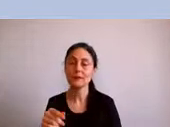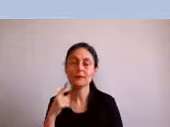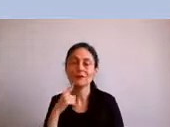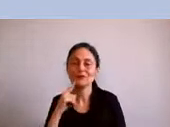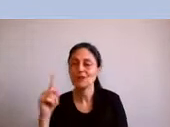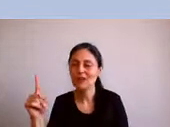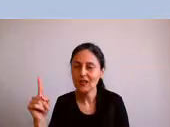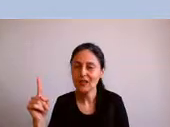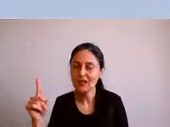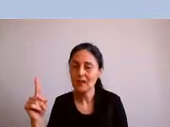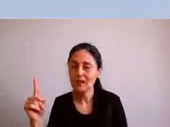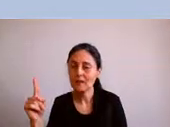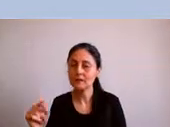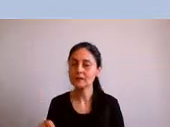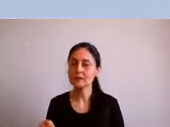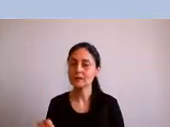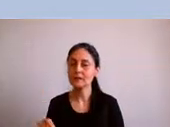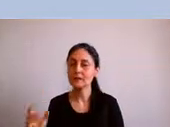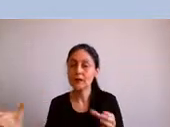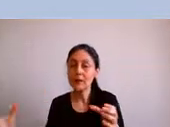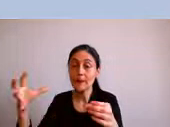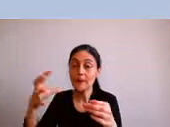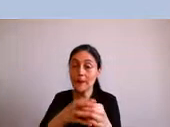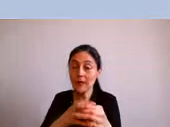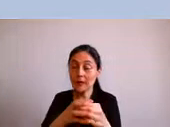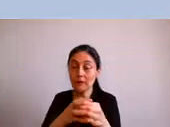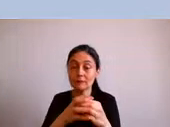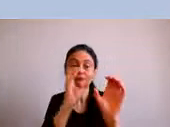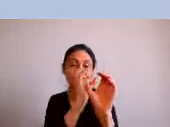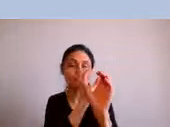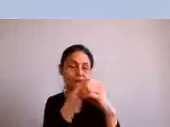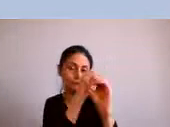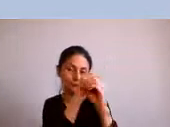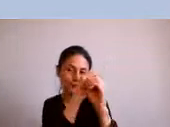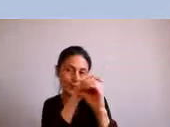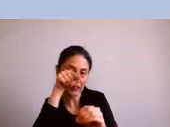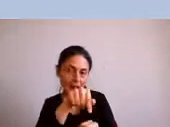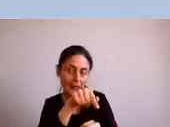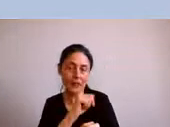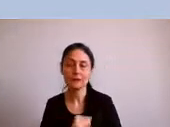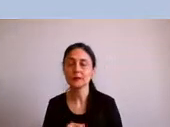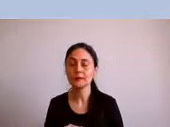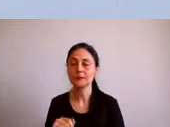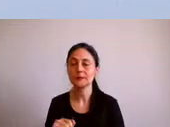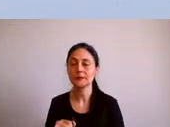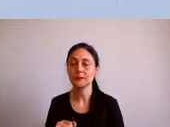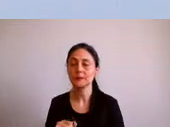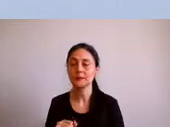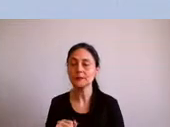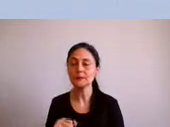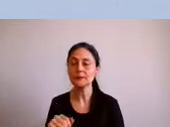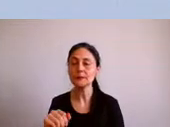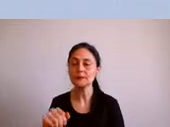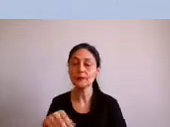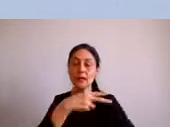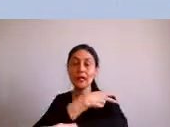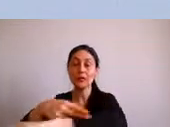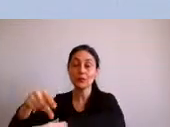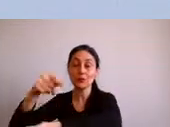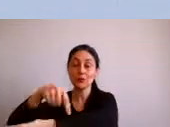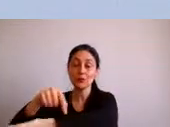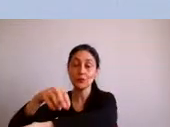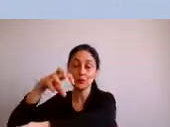la alerta, es parte del equipo de un laboratorio que fue un tecnólogo médico en la ciudad de Talca, donde siempre pasan muchas cosas, ¿cierto?